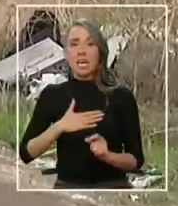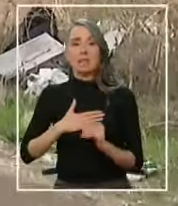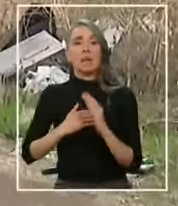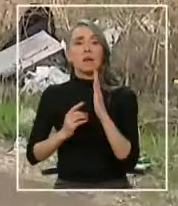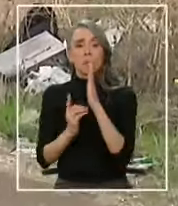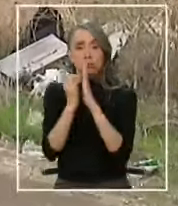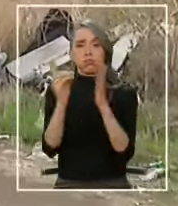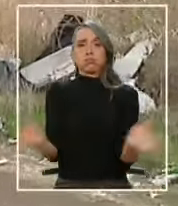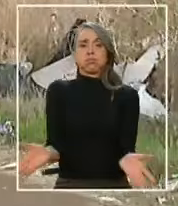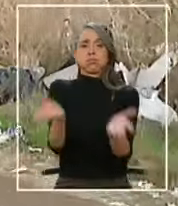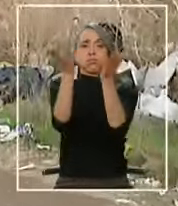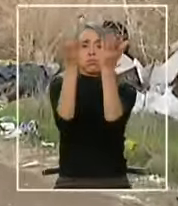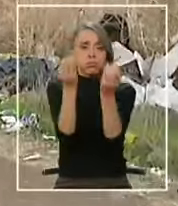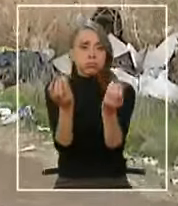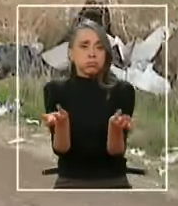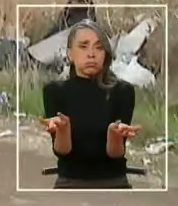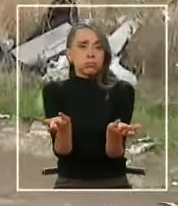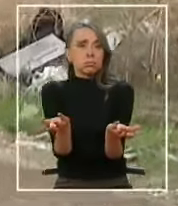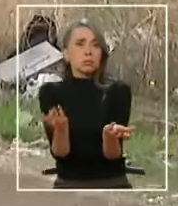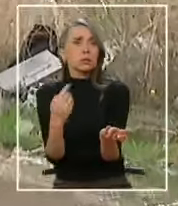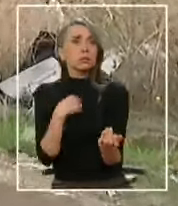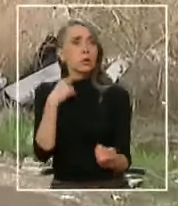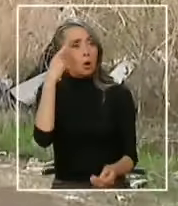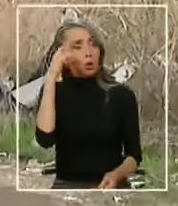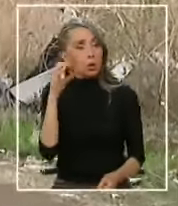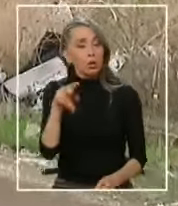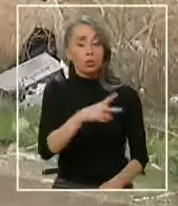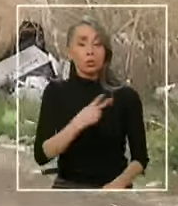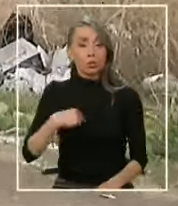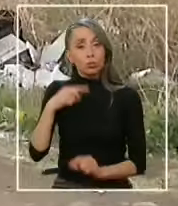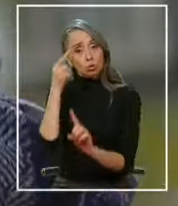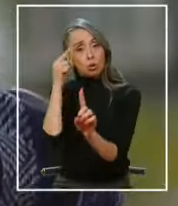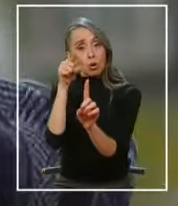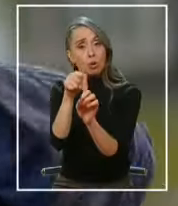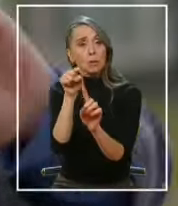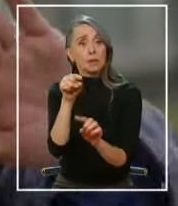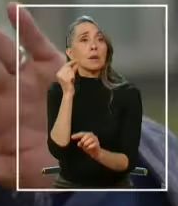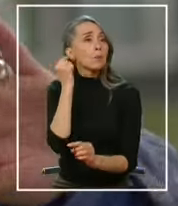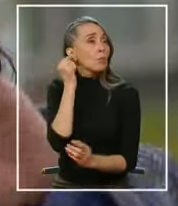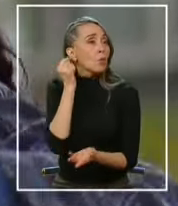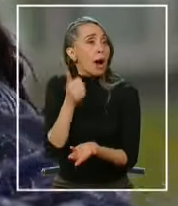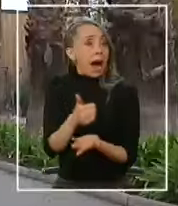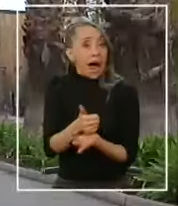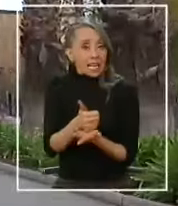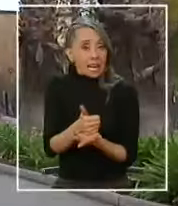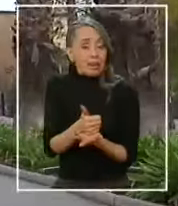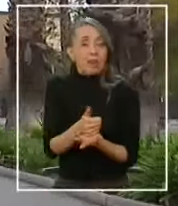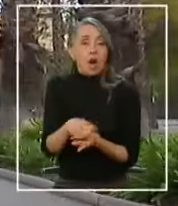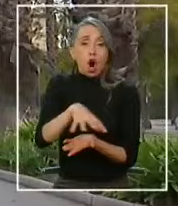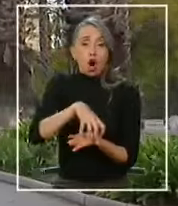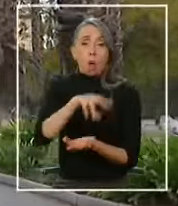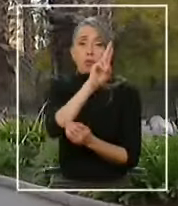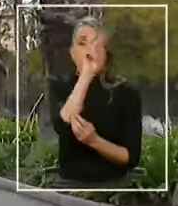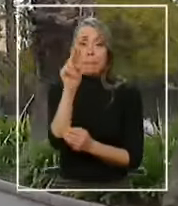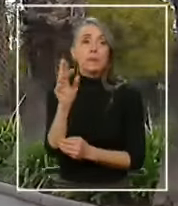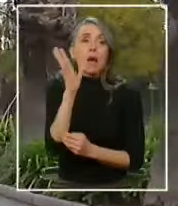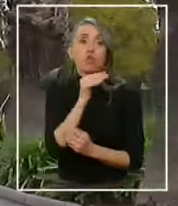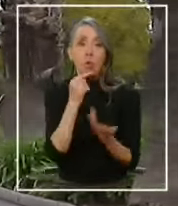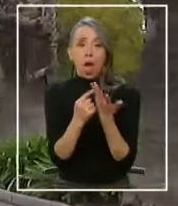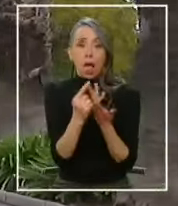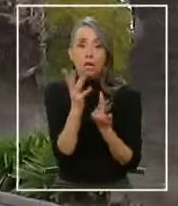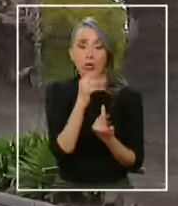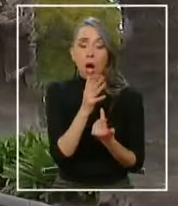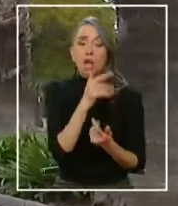Quiere progreso y creo que a eso nosotros apuntamos. La alcaldesa asegura que a La Pintana le falta